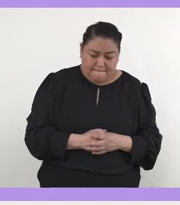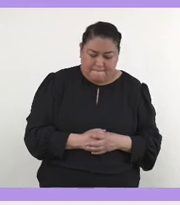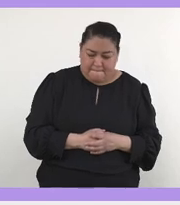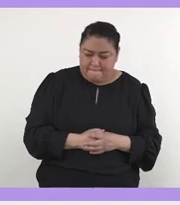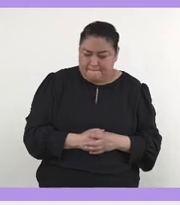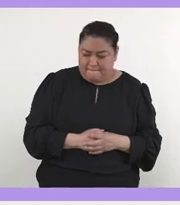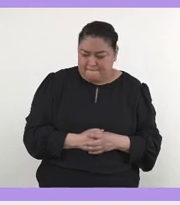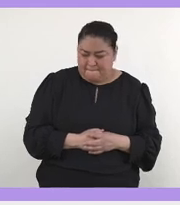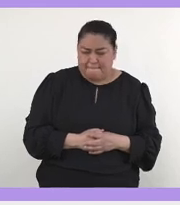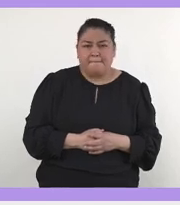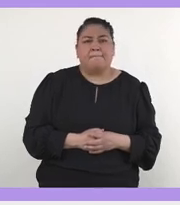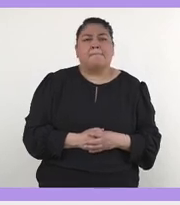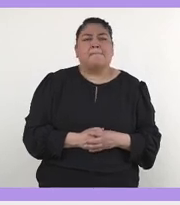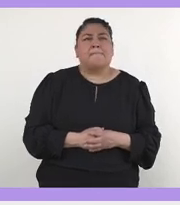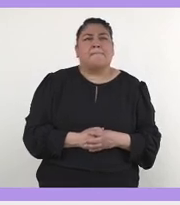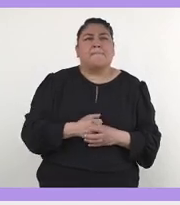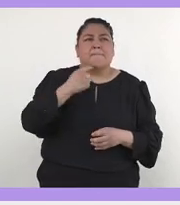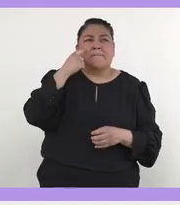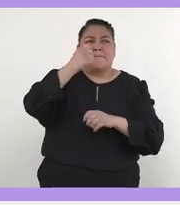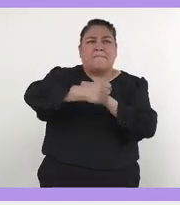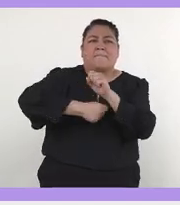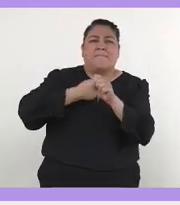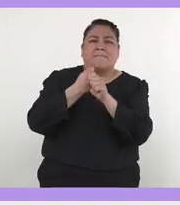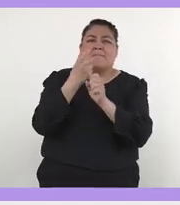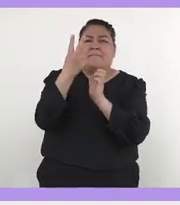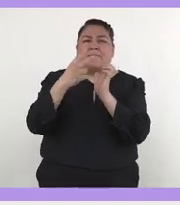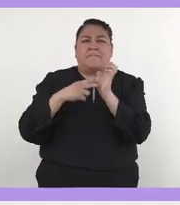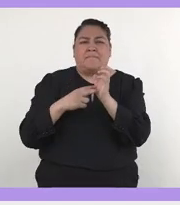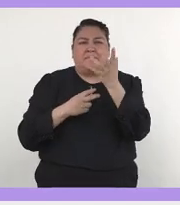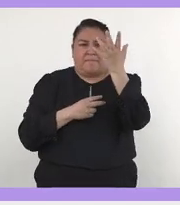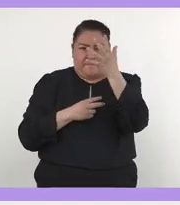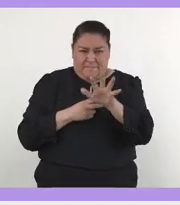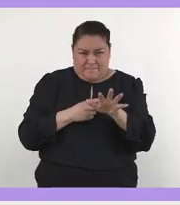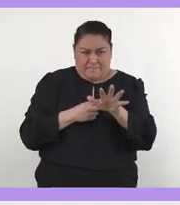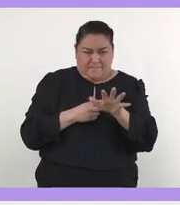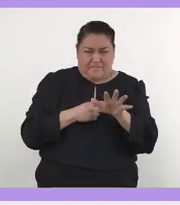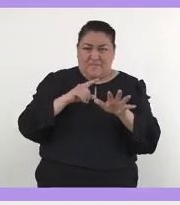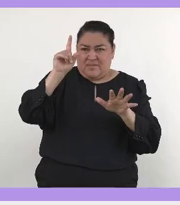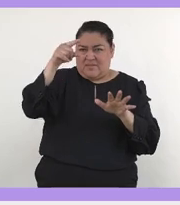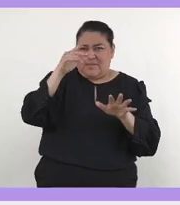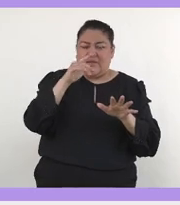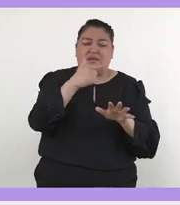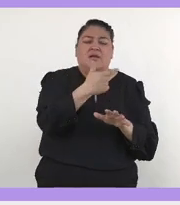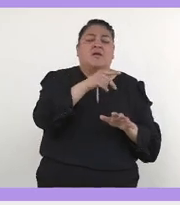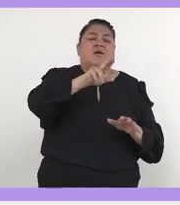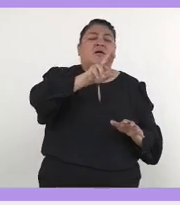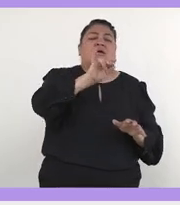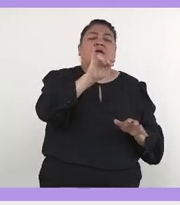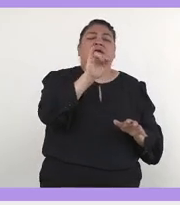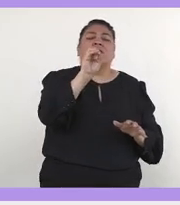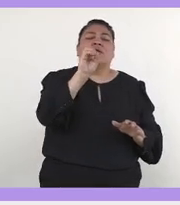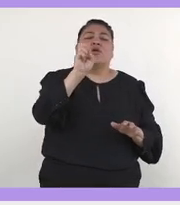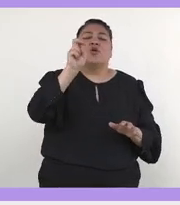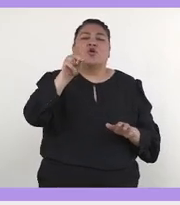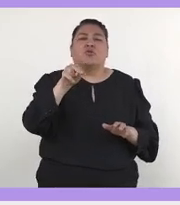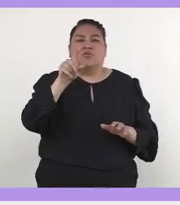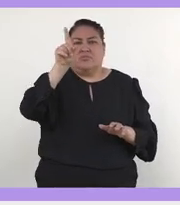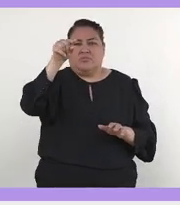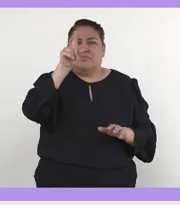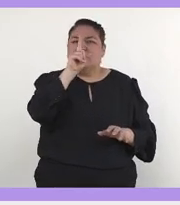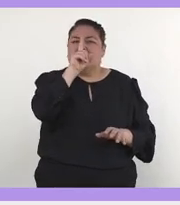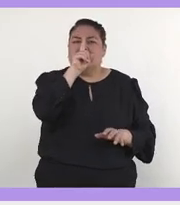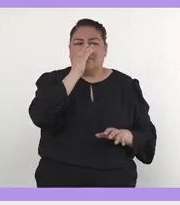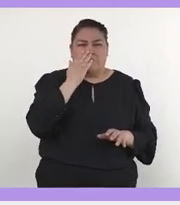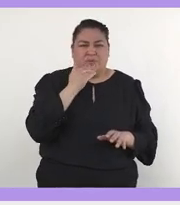tache tache desde 2010 no se le pone acento a guión ven porque es una palabra monosílaba y las palabras monosílabas no llevan